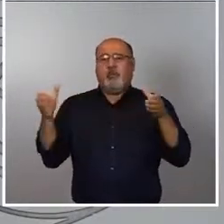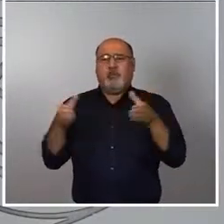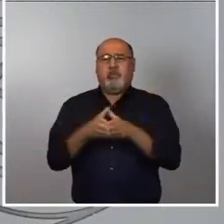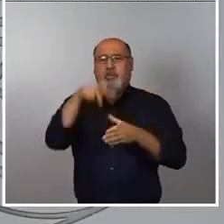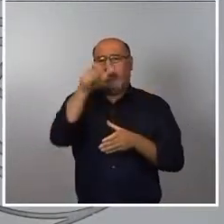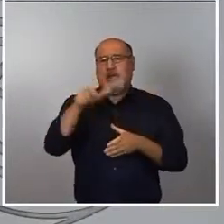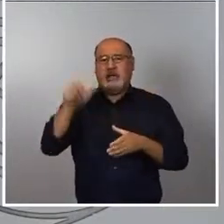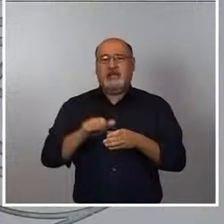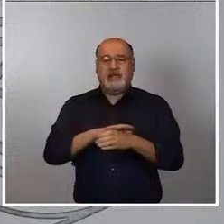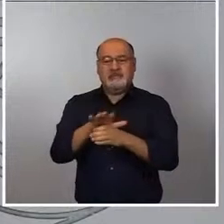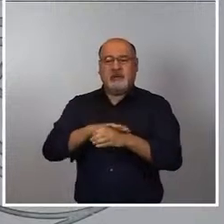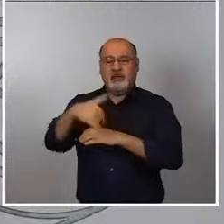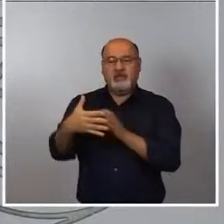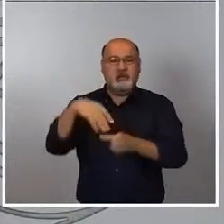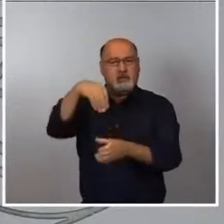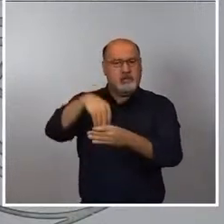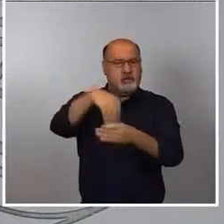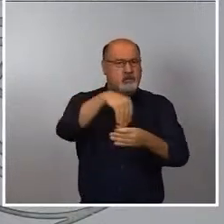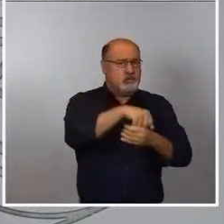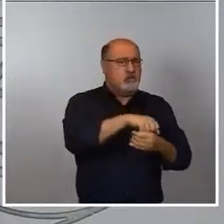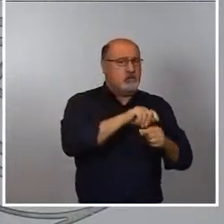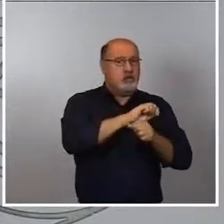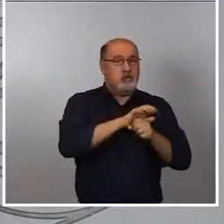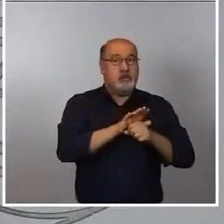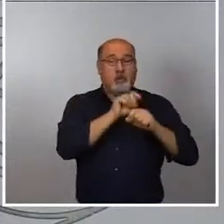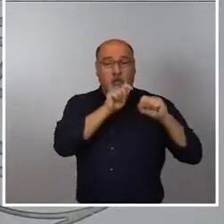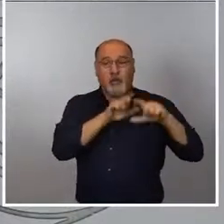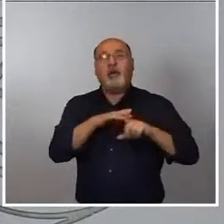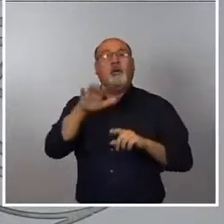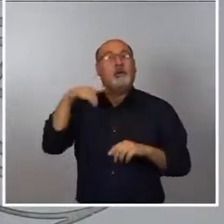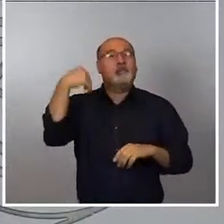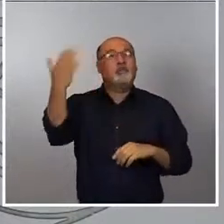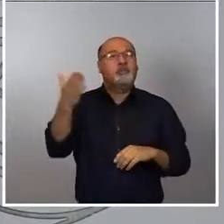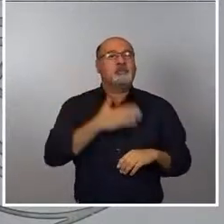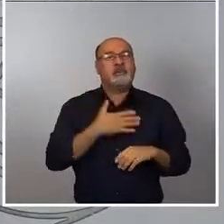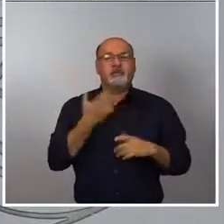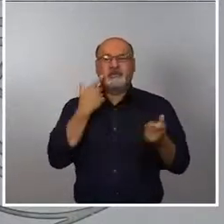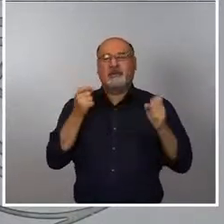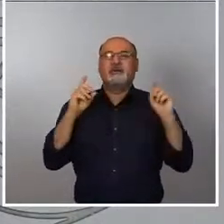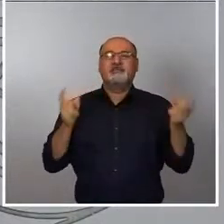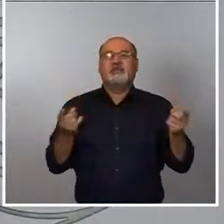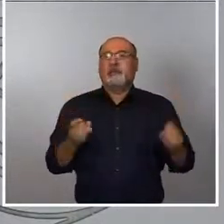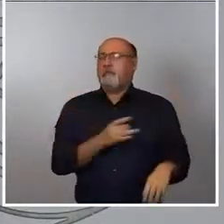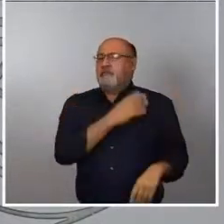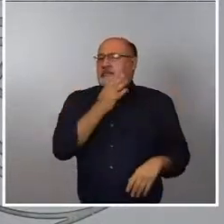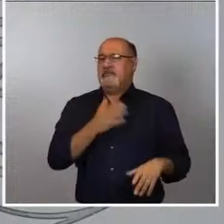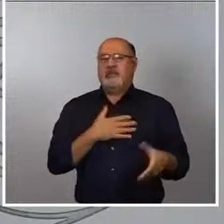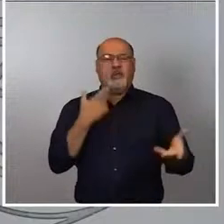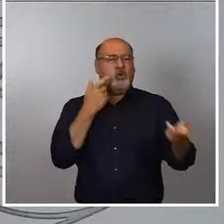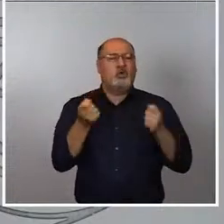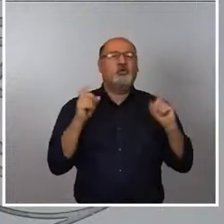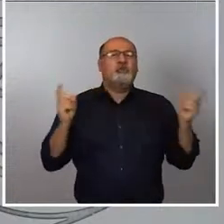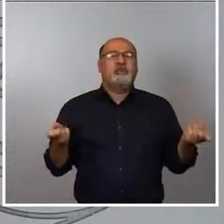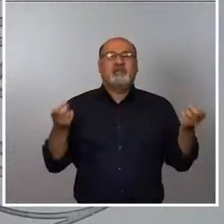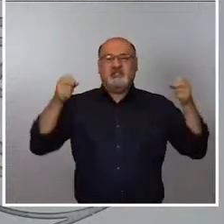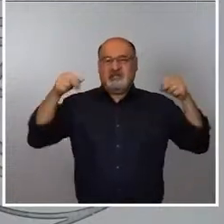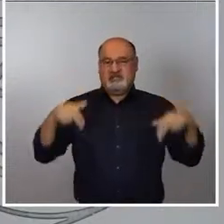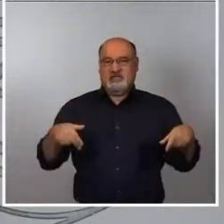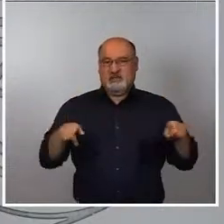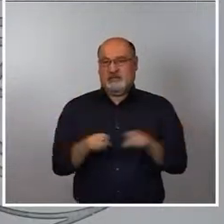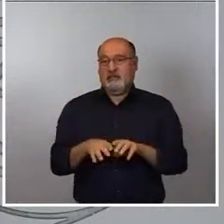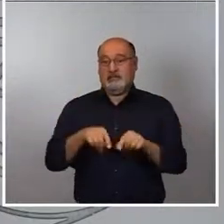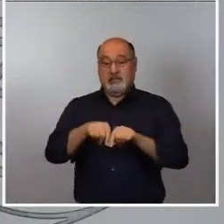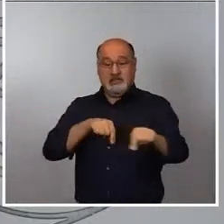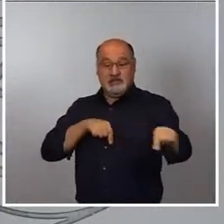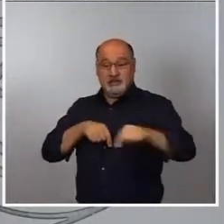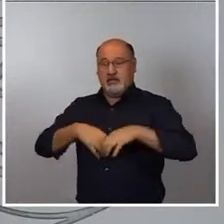interiores pero también en exteriores como y baja observancia de las medidas de control de la transmisión esto es mantenimiento de la